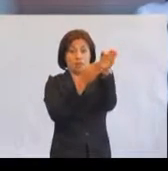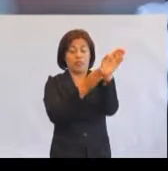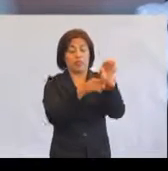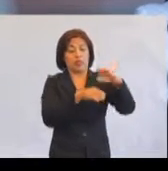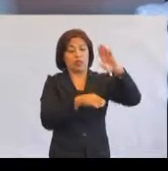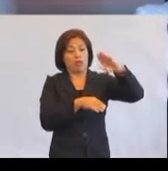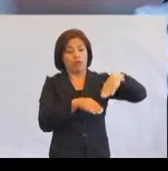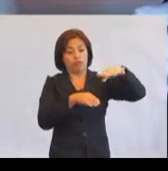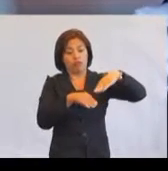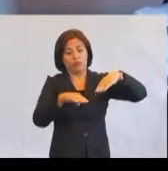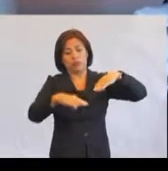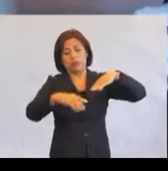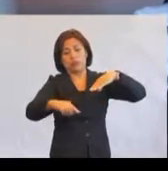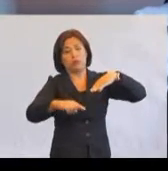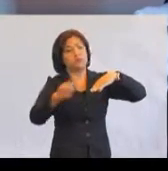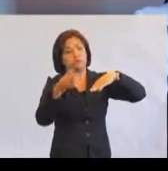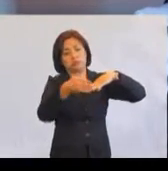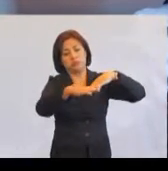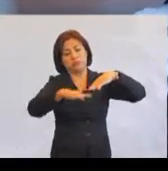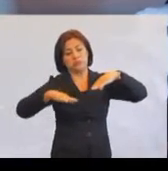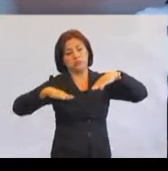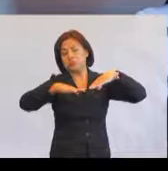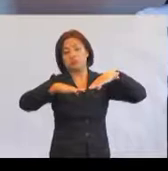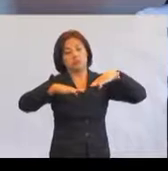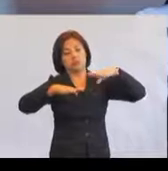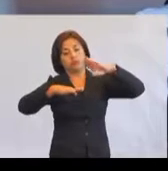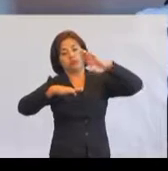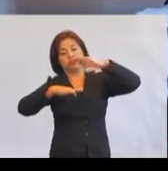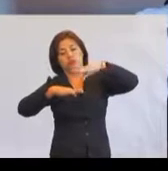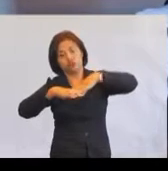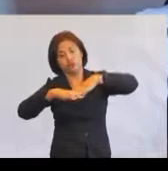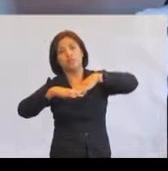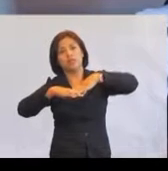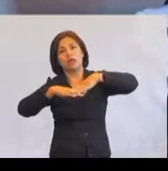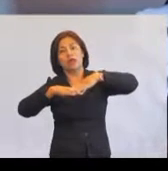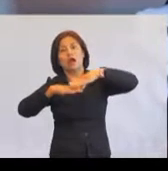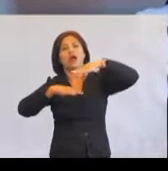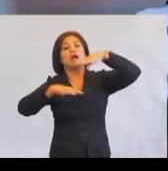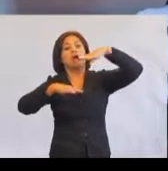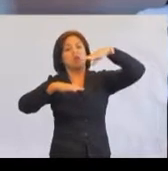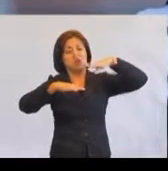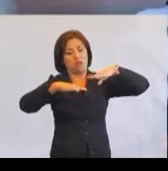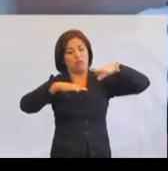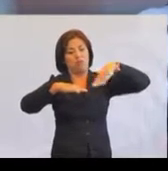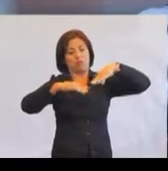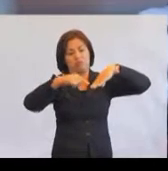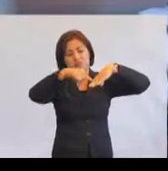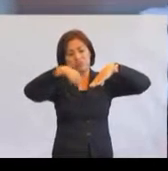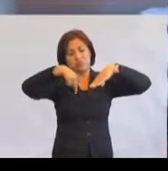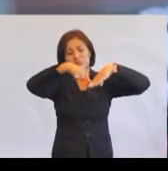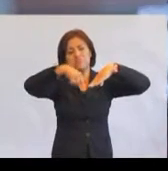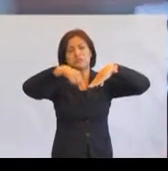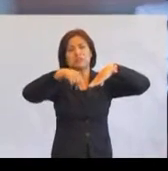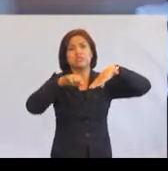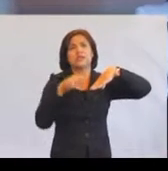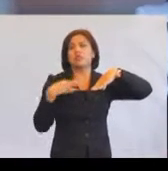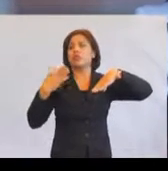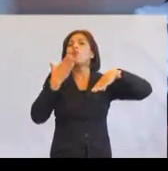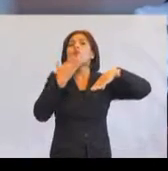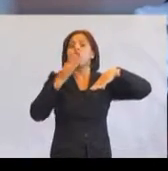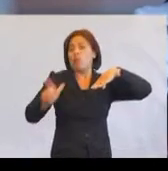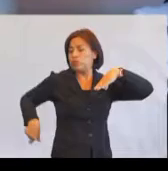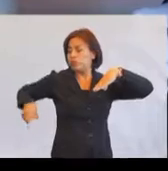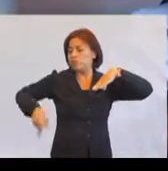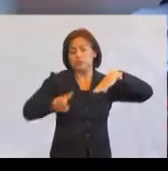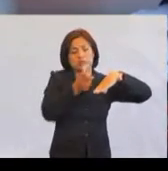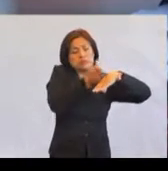ramblas ya no la están poniendo completamente que topa la esa de la como para la estación, sino que queda